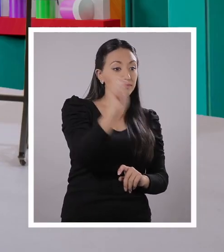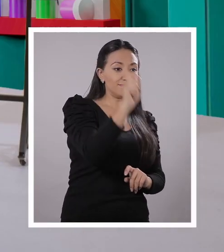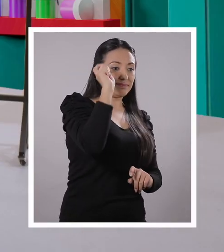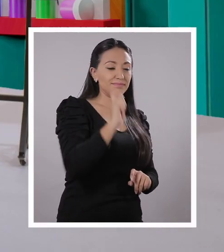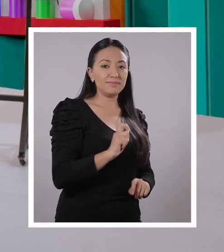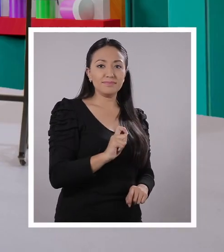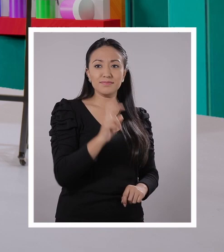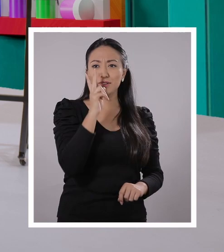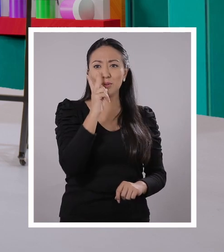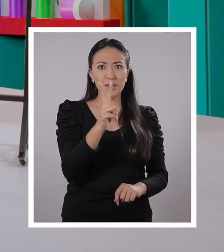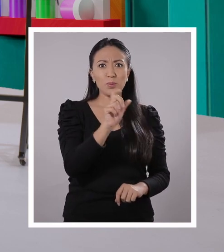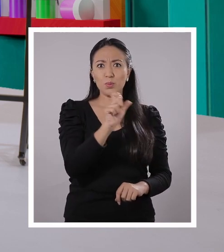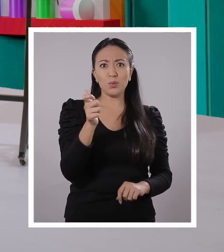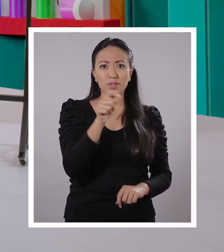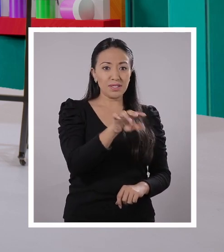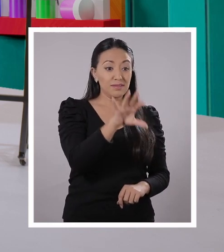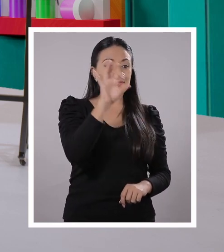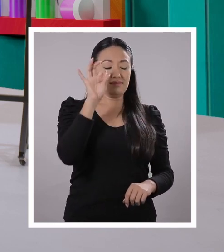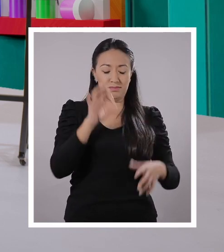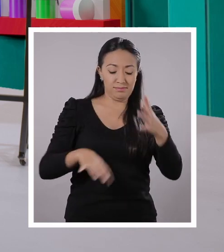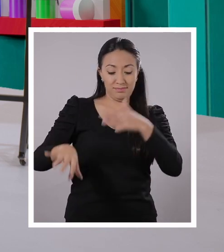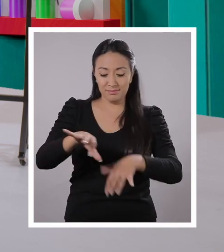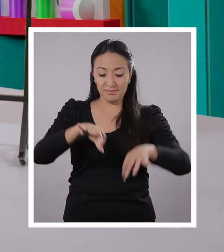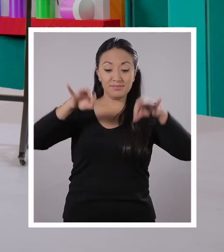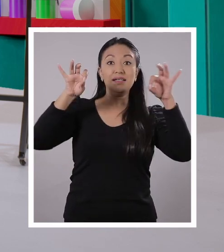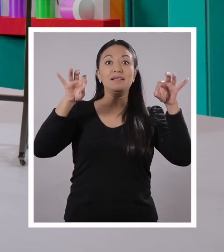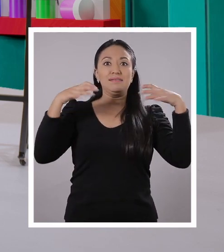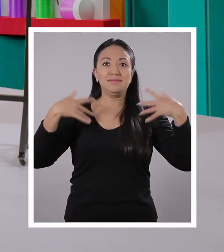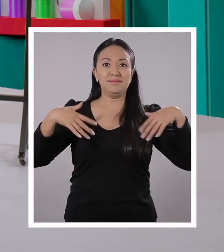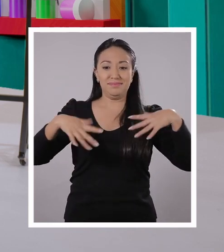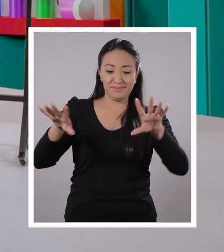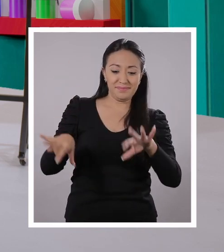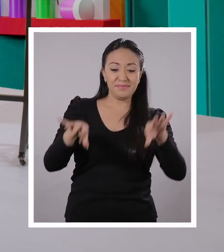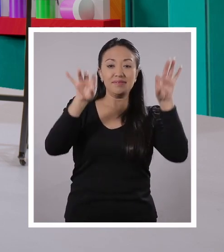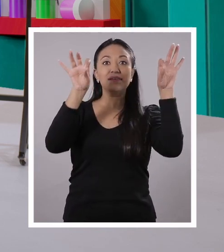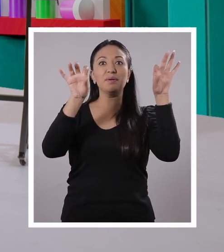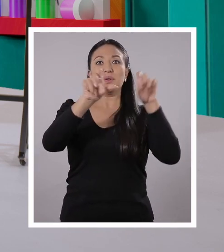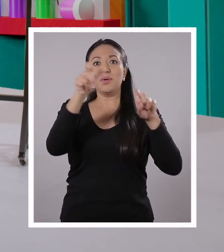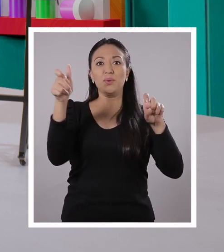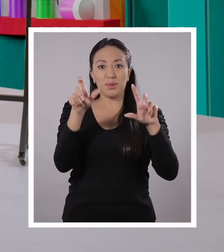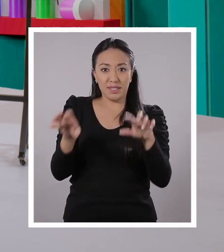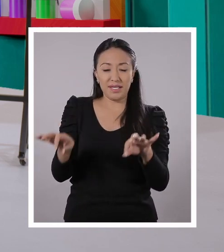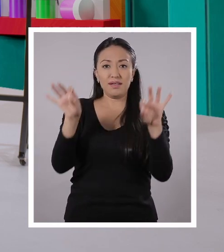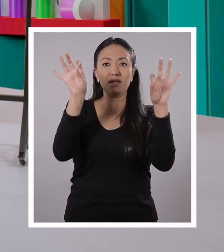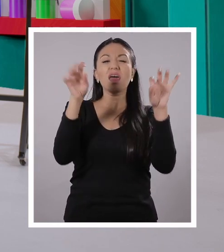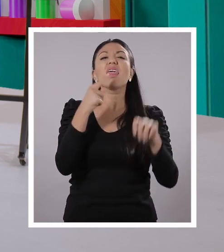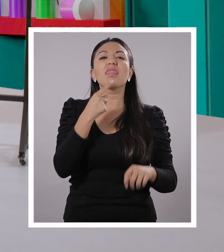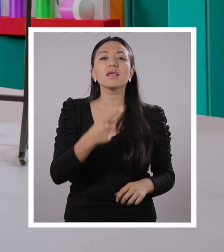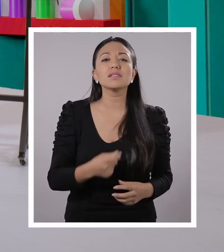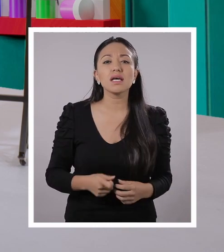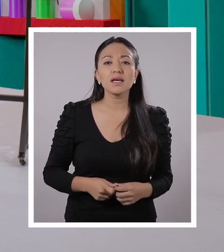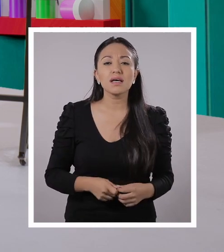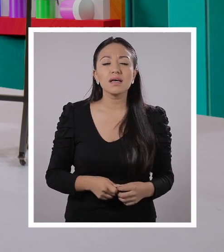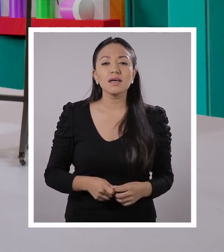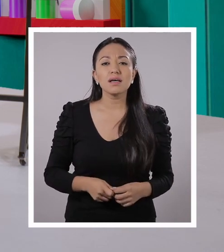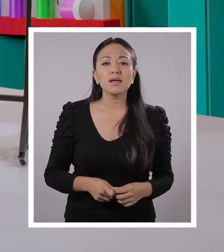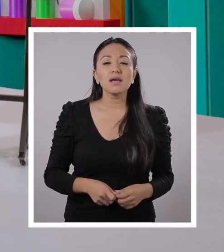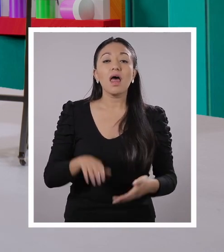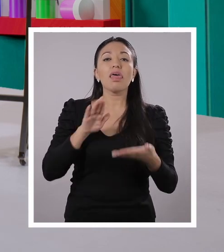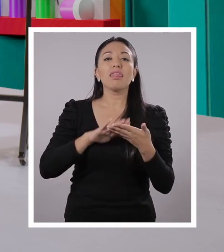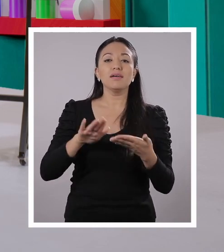¡Acá! ¡Pling! ¡Uy! ¡Uy! ¡Ahí está! Encontramos otra. ¿Qué dice